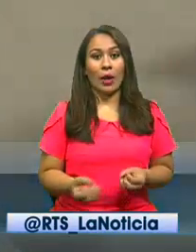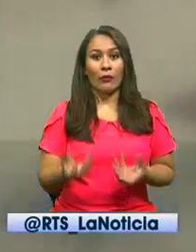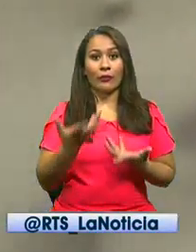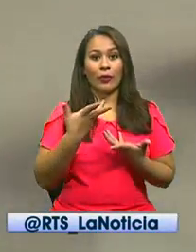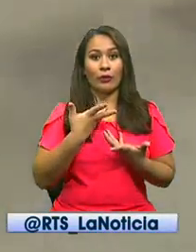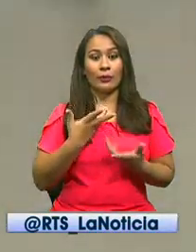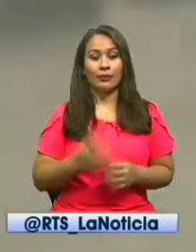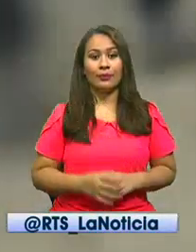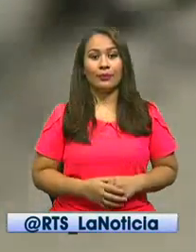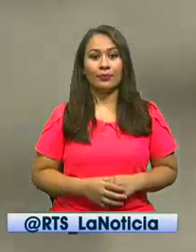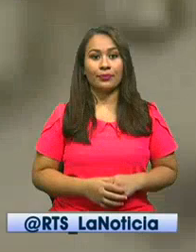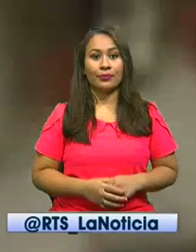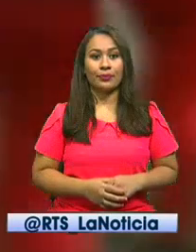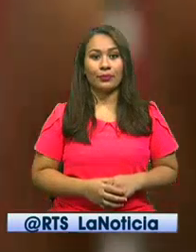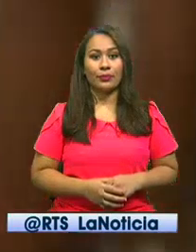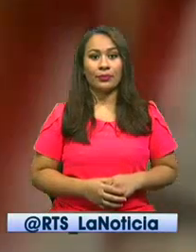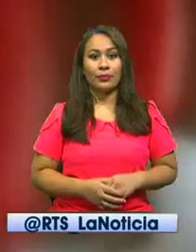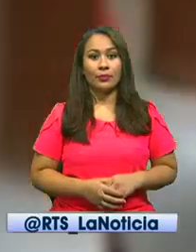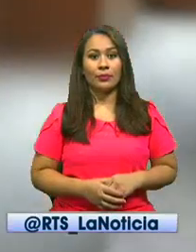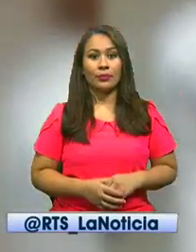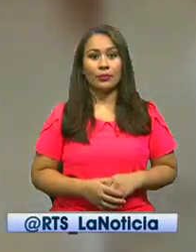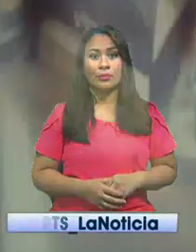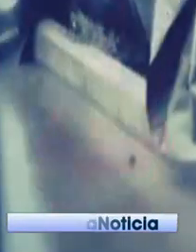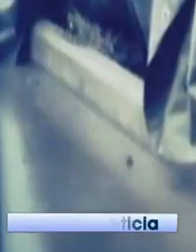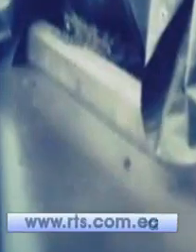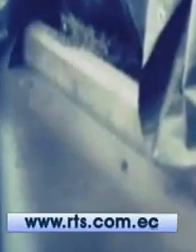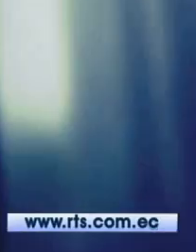Informó Ítalo Ruiz.